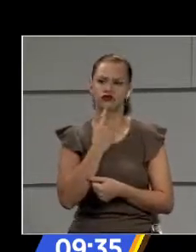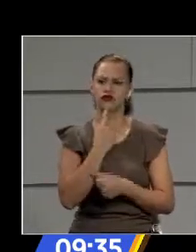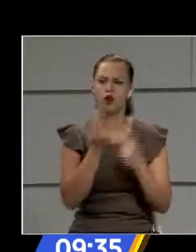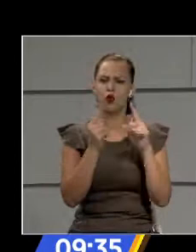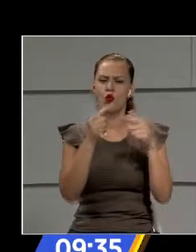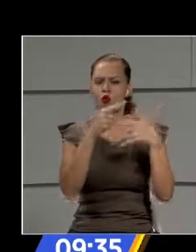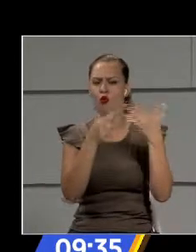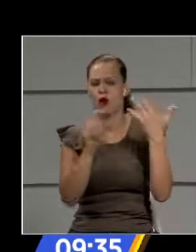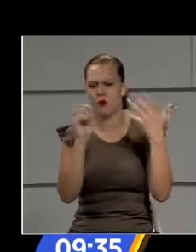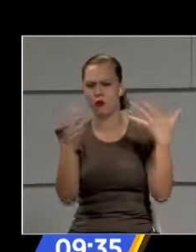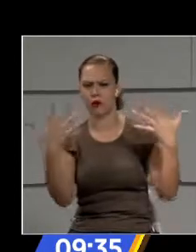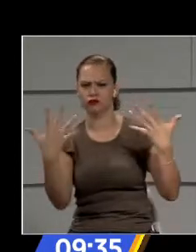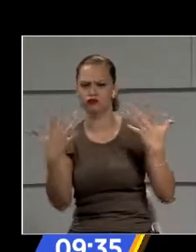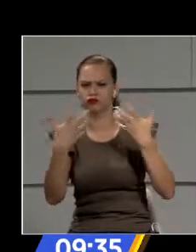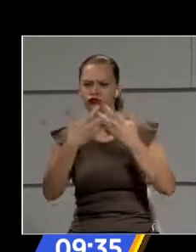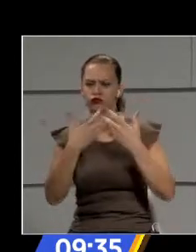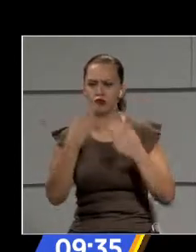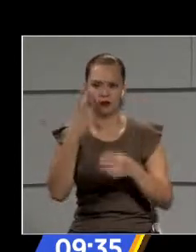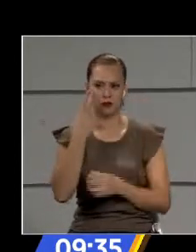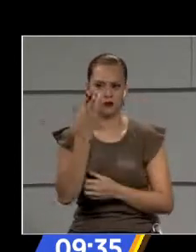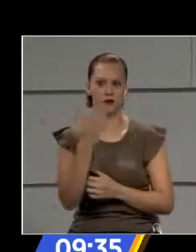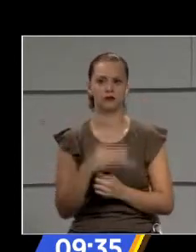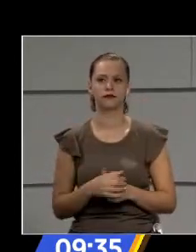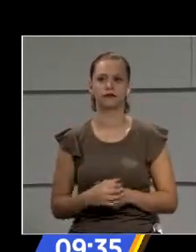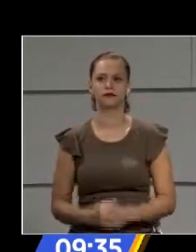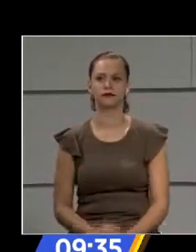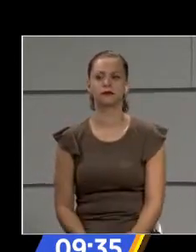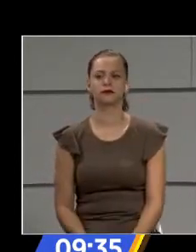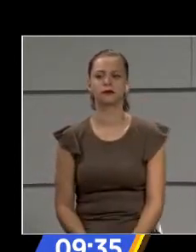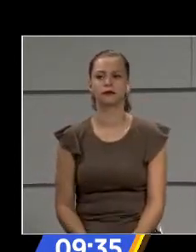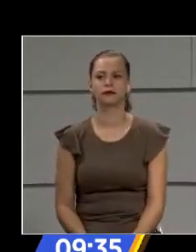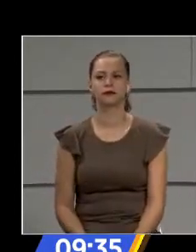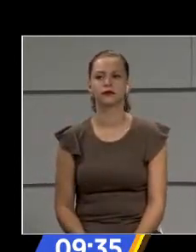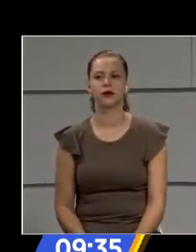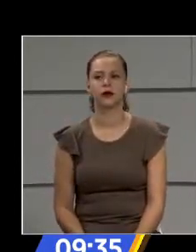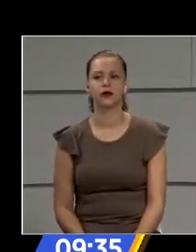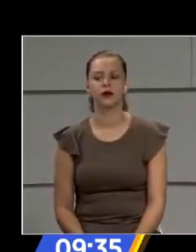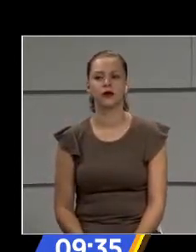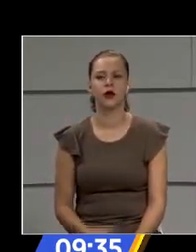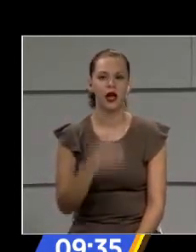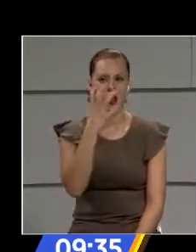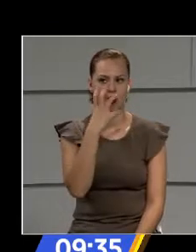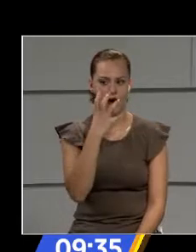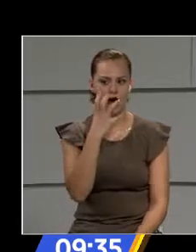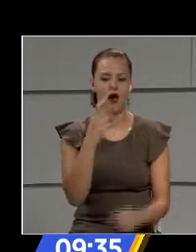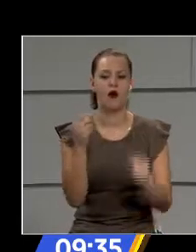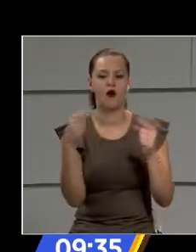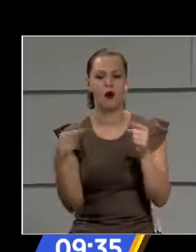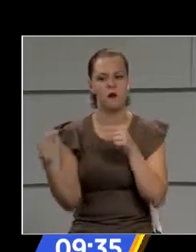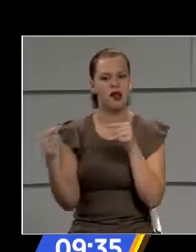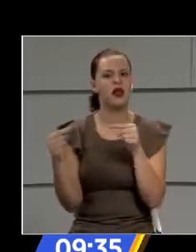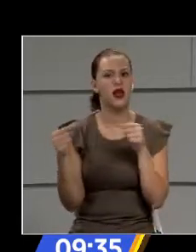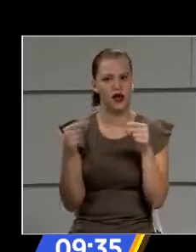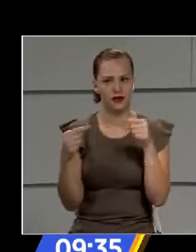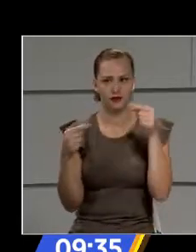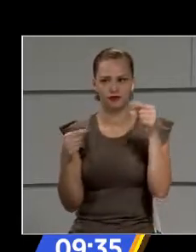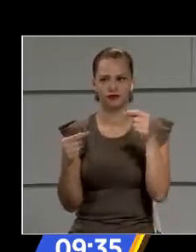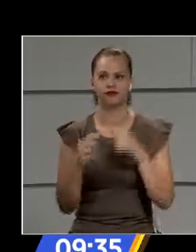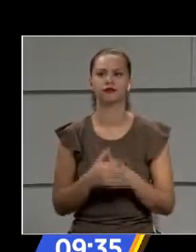los podemos asociar, ¿de acuerdo? Ok. El primero es... Enojado. Estaba ahí como